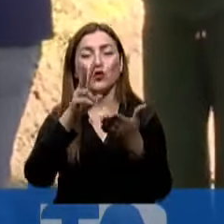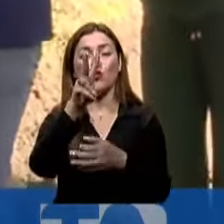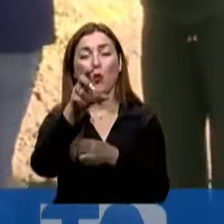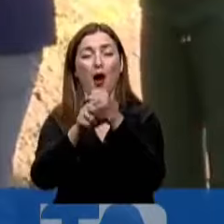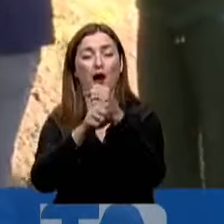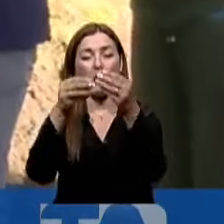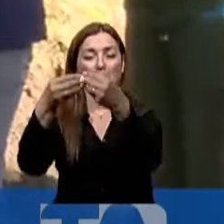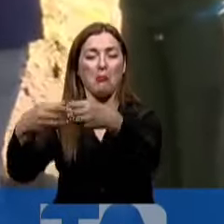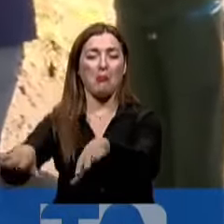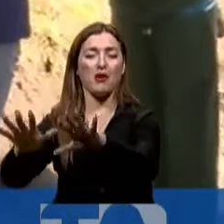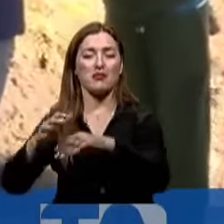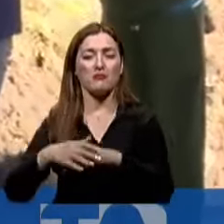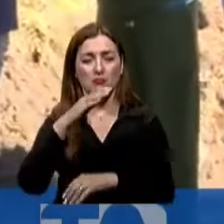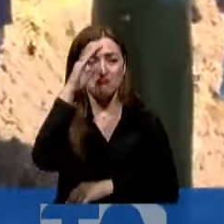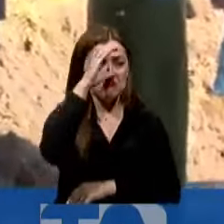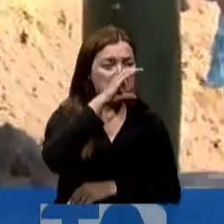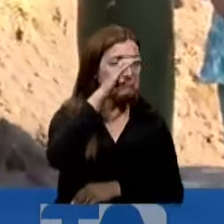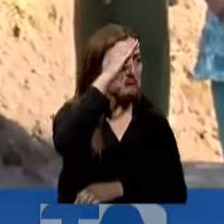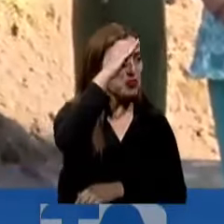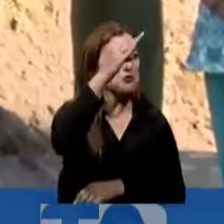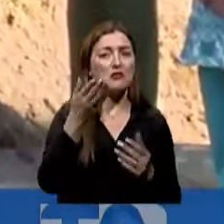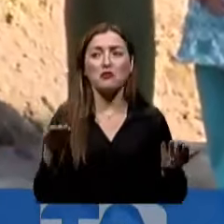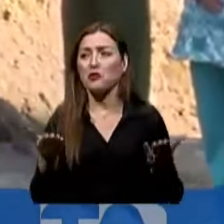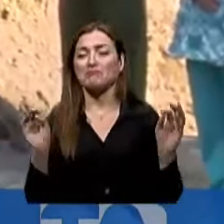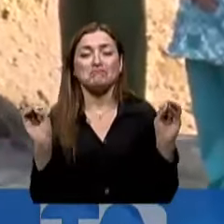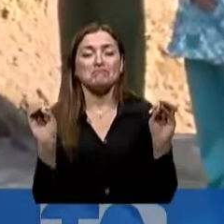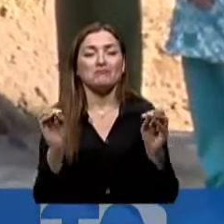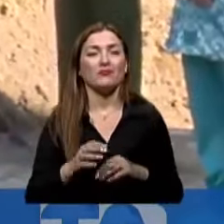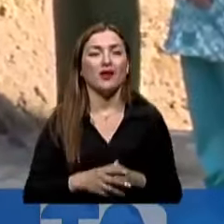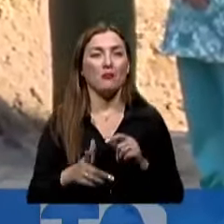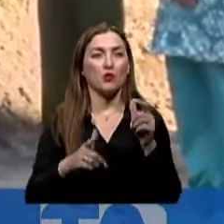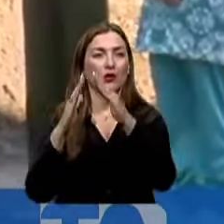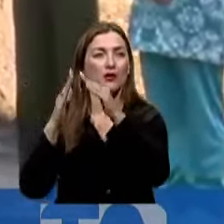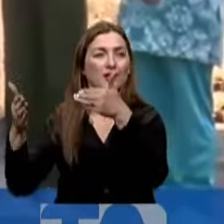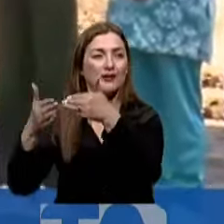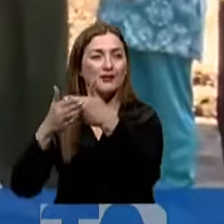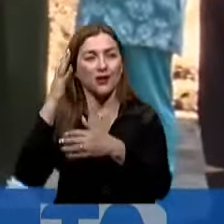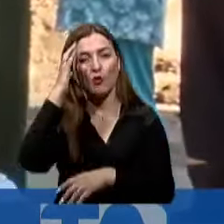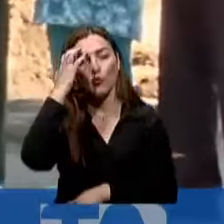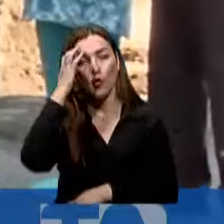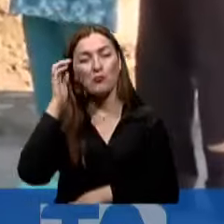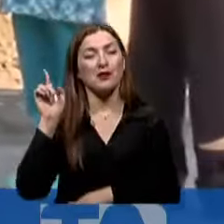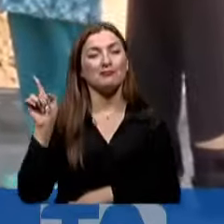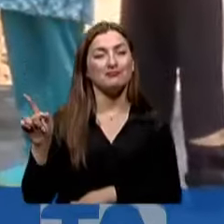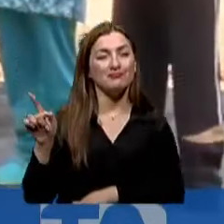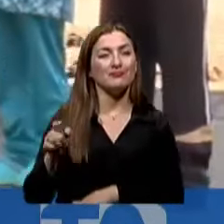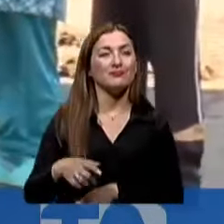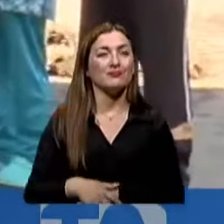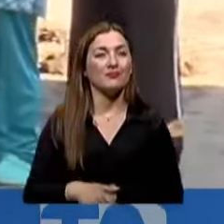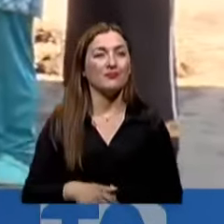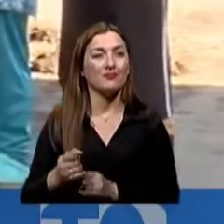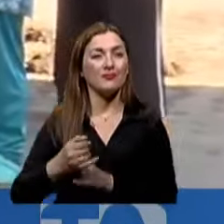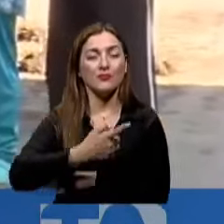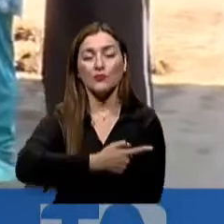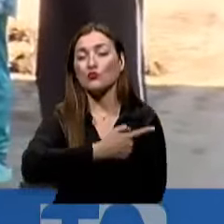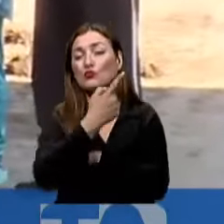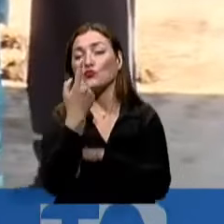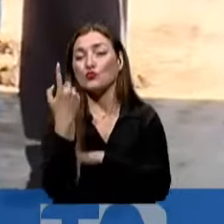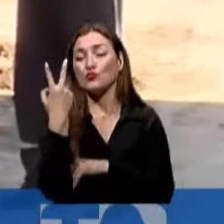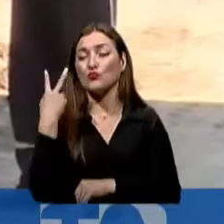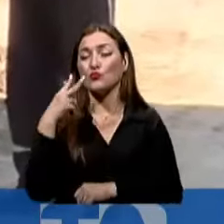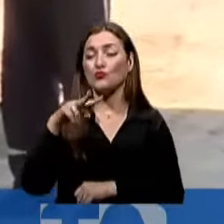e no hay presencia de la Policía Nacional y lo que les preocupa a los vecinos que les tengo aquí a mi costado es que en estos últimos días han